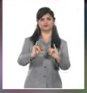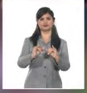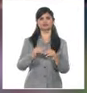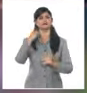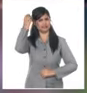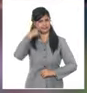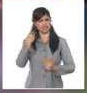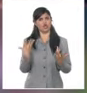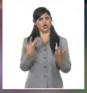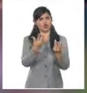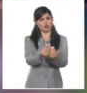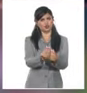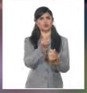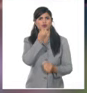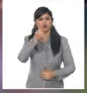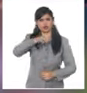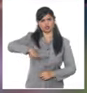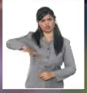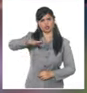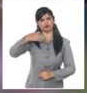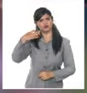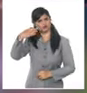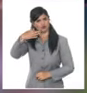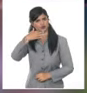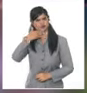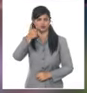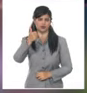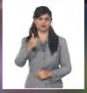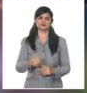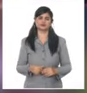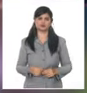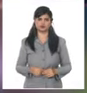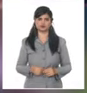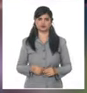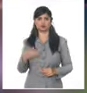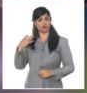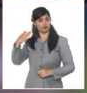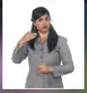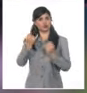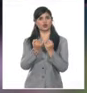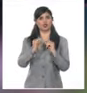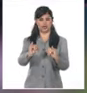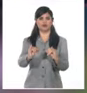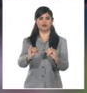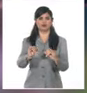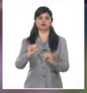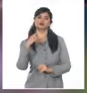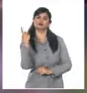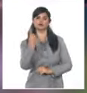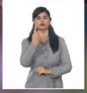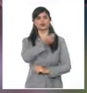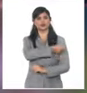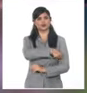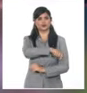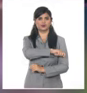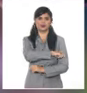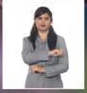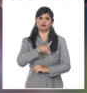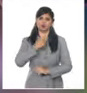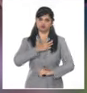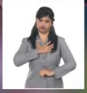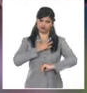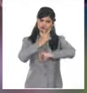juntos aseguraremos un futuro libre y seguro para nuestra patria para nuestro